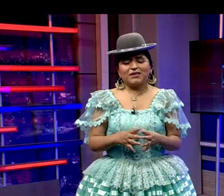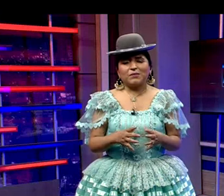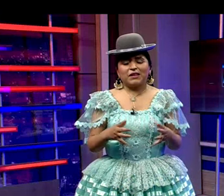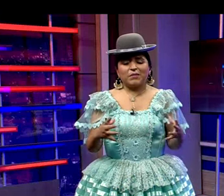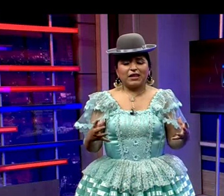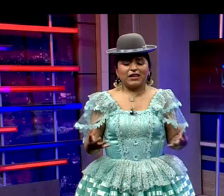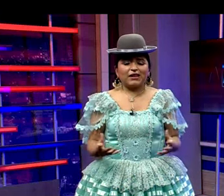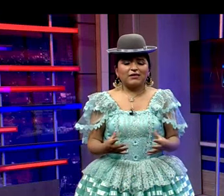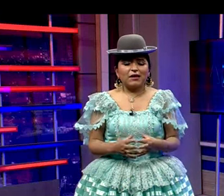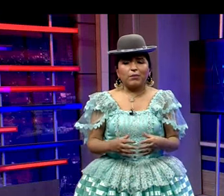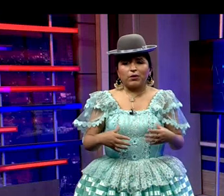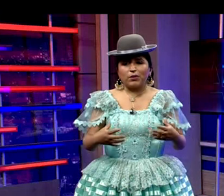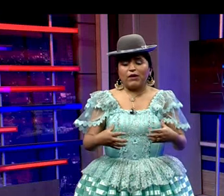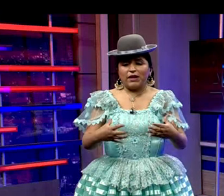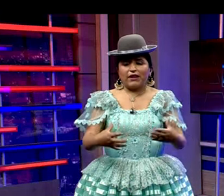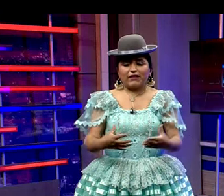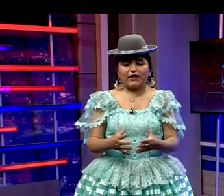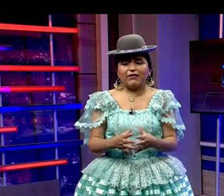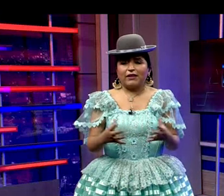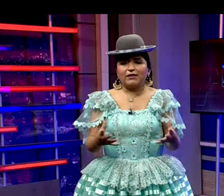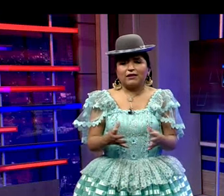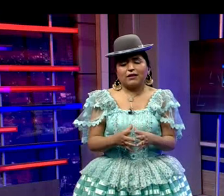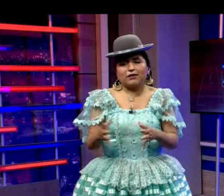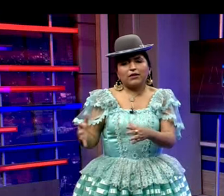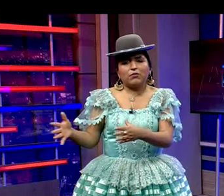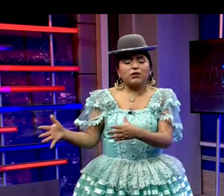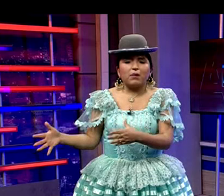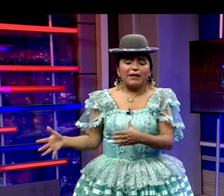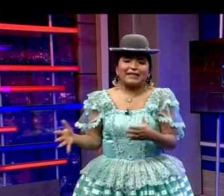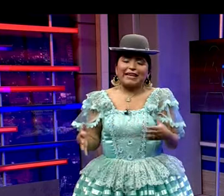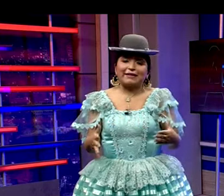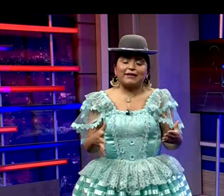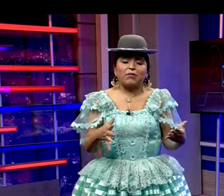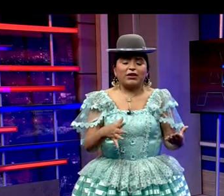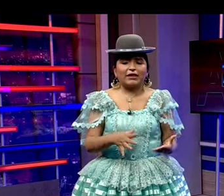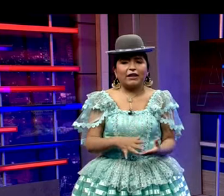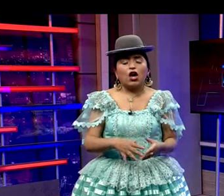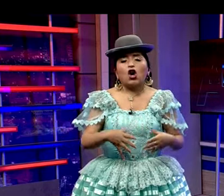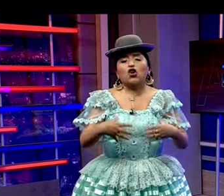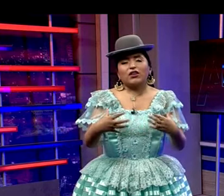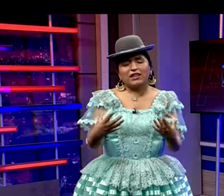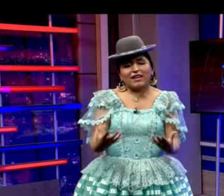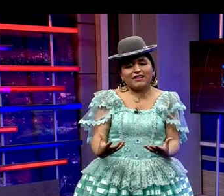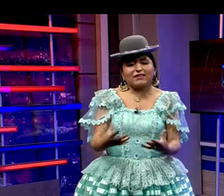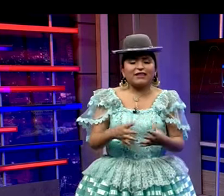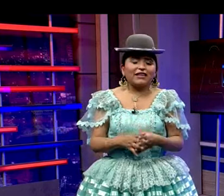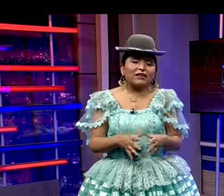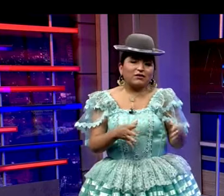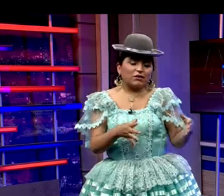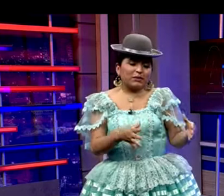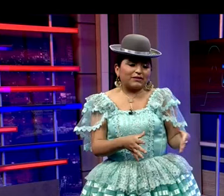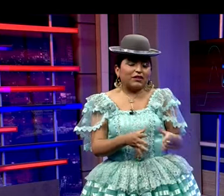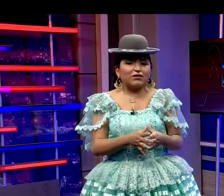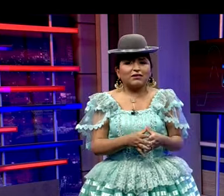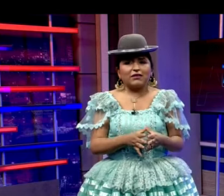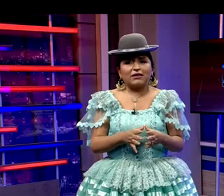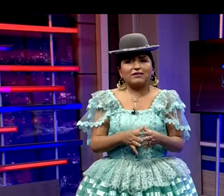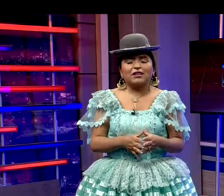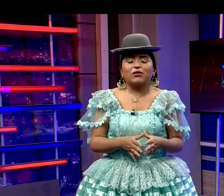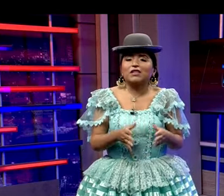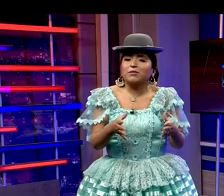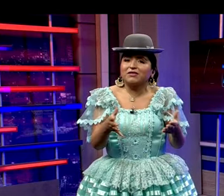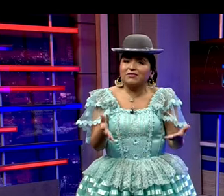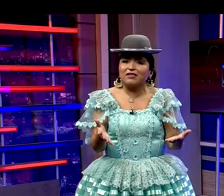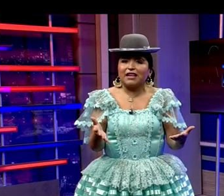Y en este mes de septiembre es propio hablar de esta danza que identifica mucho a La Paz, que es la danza de la morenada. Jornadas que en el centro paseño se